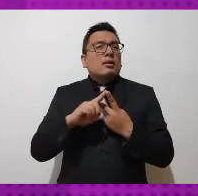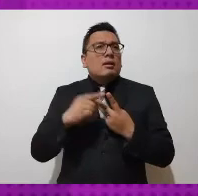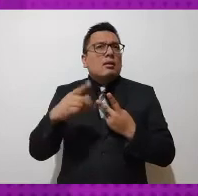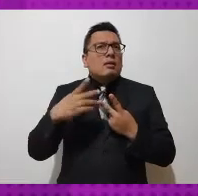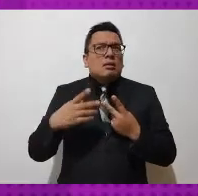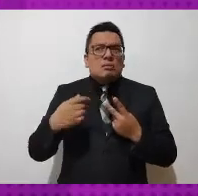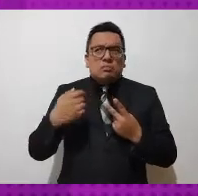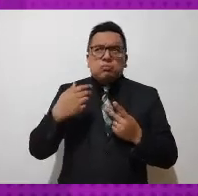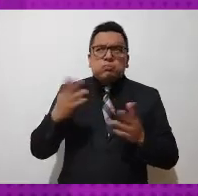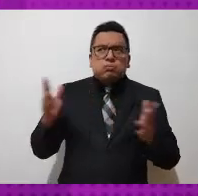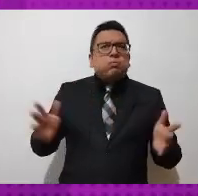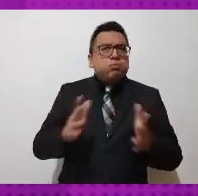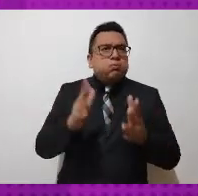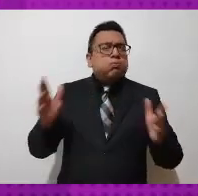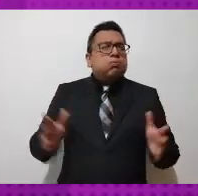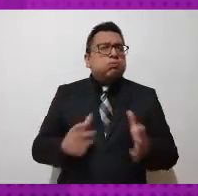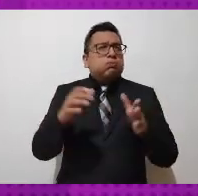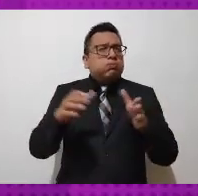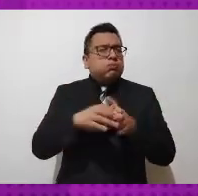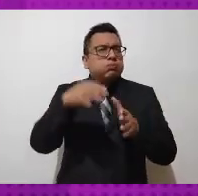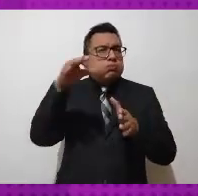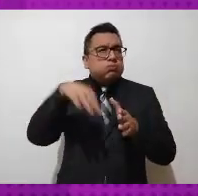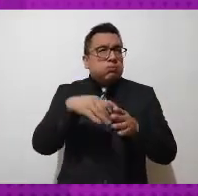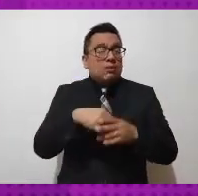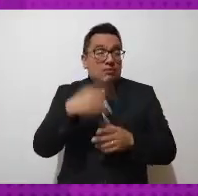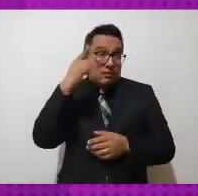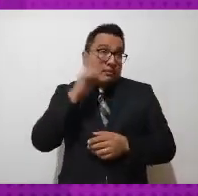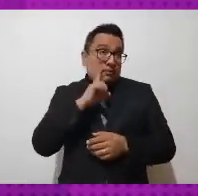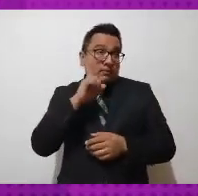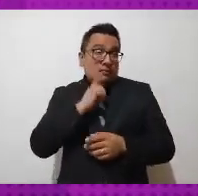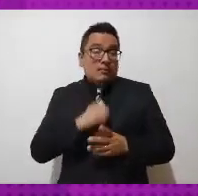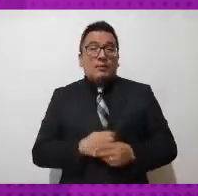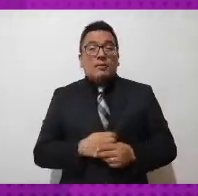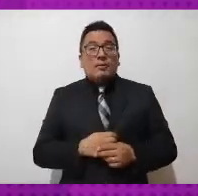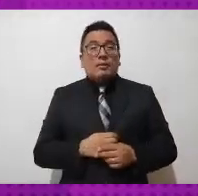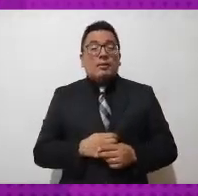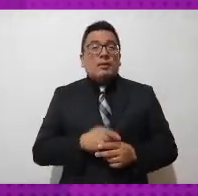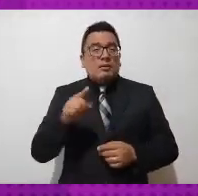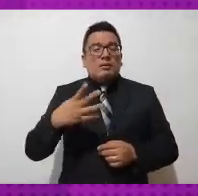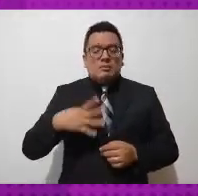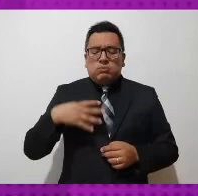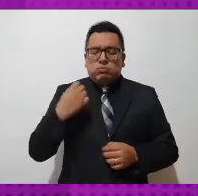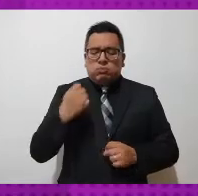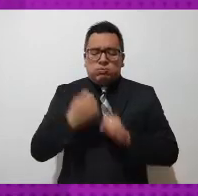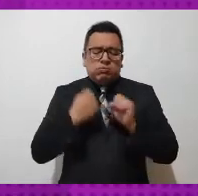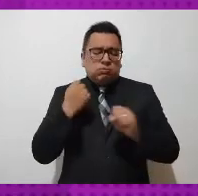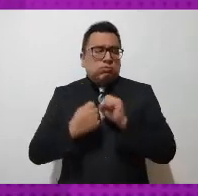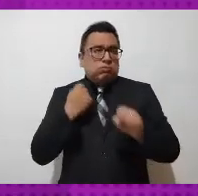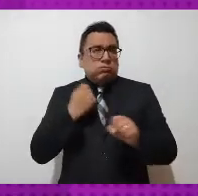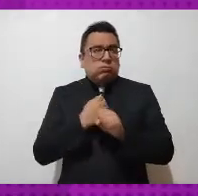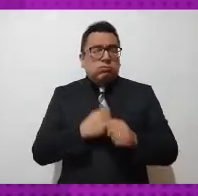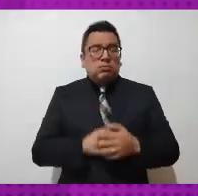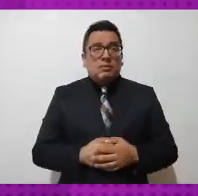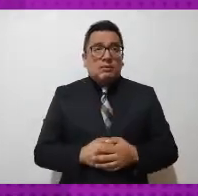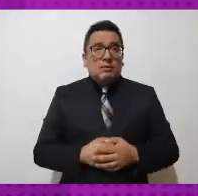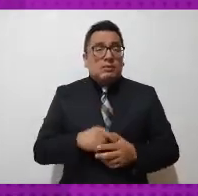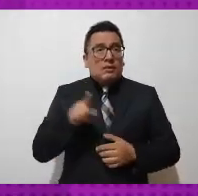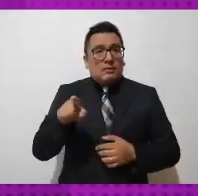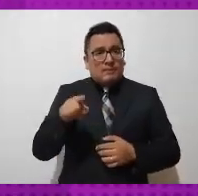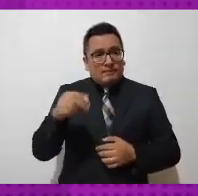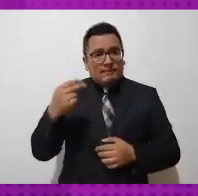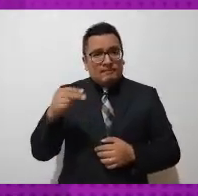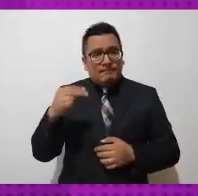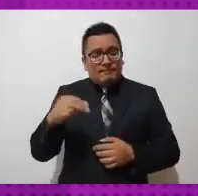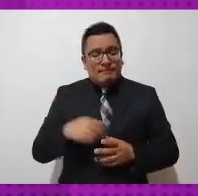gran promotora del voto, el sufragio hacia las mujeres. Ella luchó durante muchos años, estoy